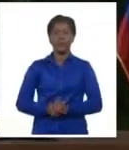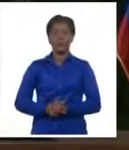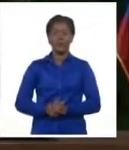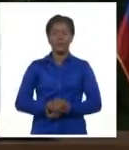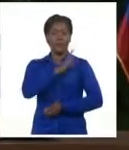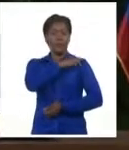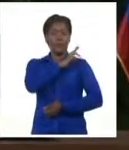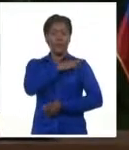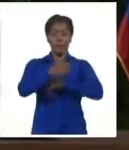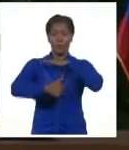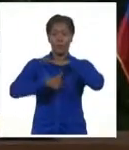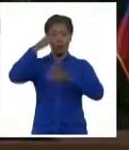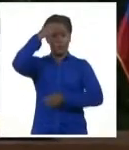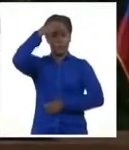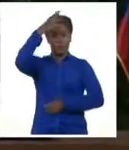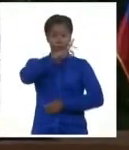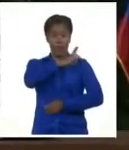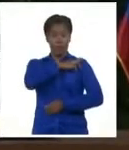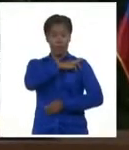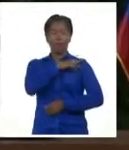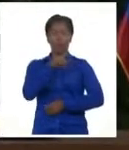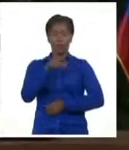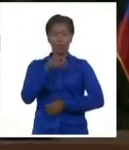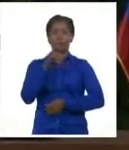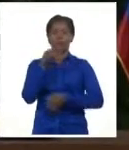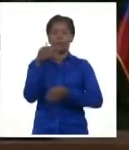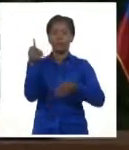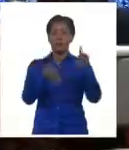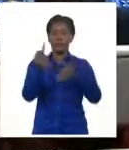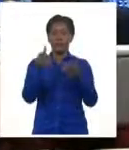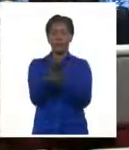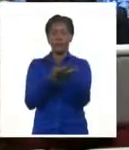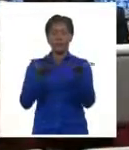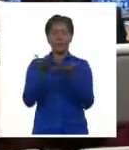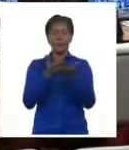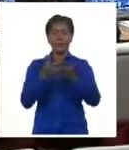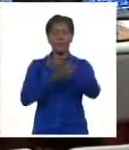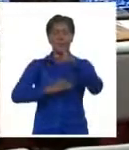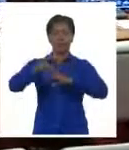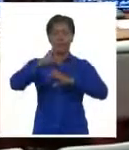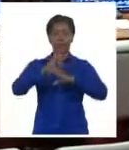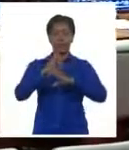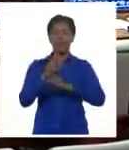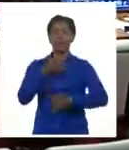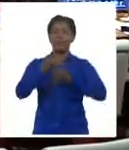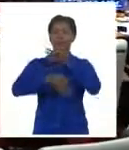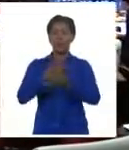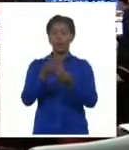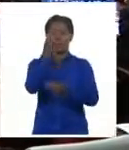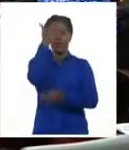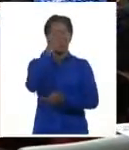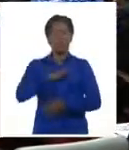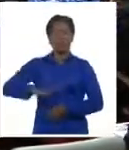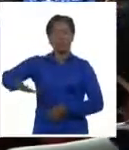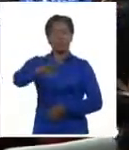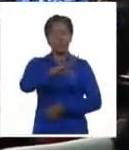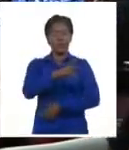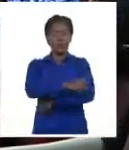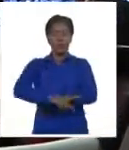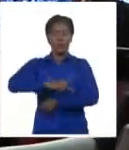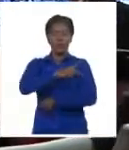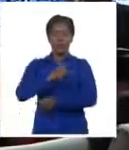El jefe de Estado cubano dio la bienvenida a los participantes en la cumbre y agradeció los mensajes de solidaridad en